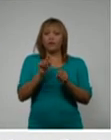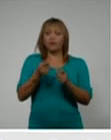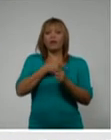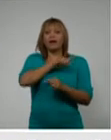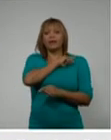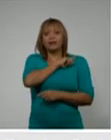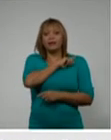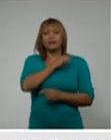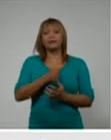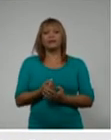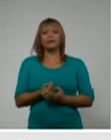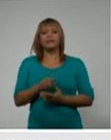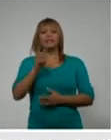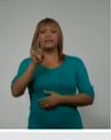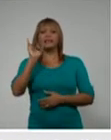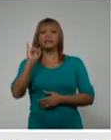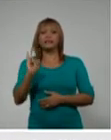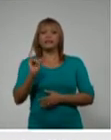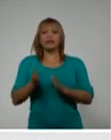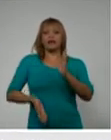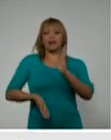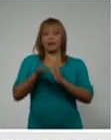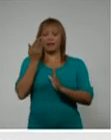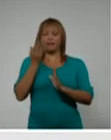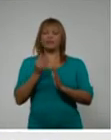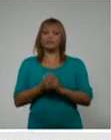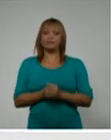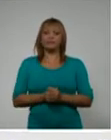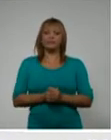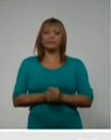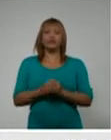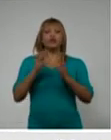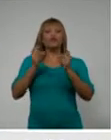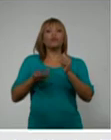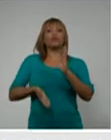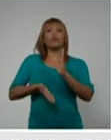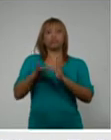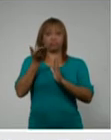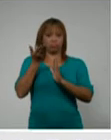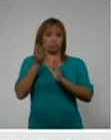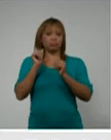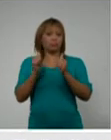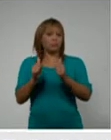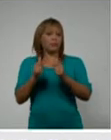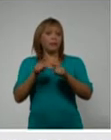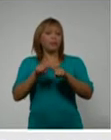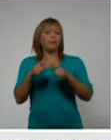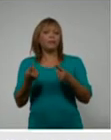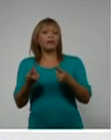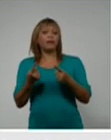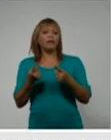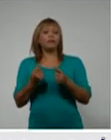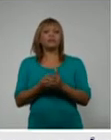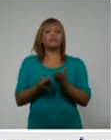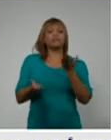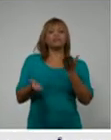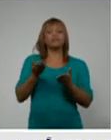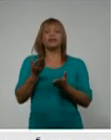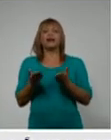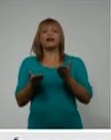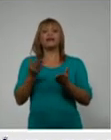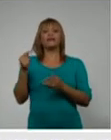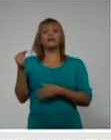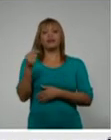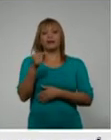dieron 36 altas, un número alto, pero con un balance negativo,